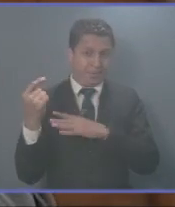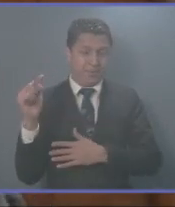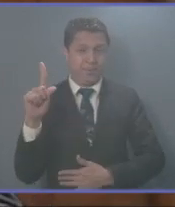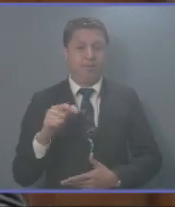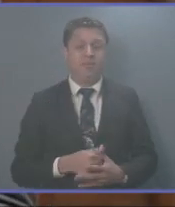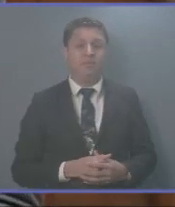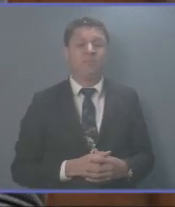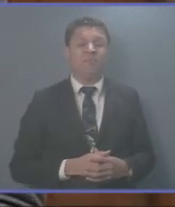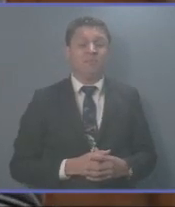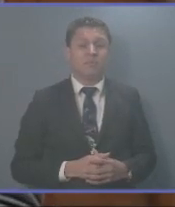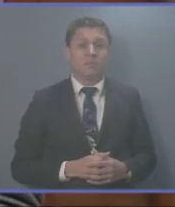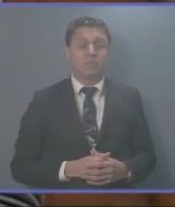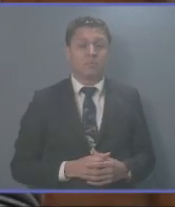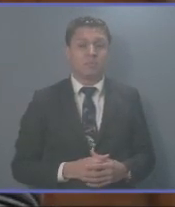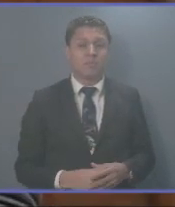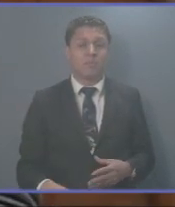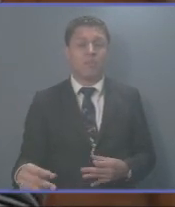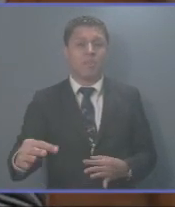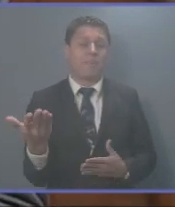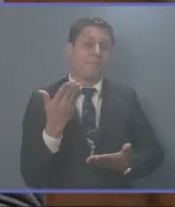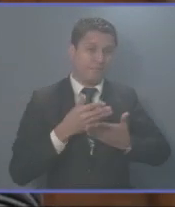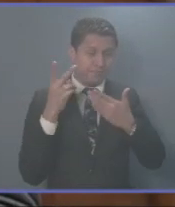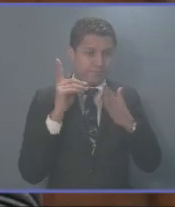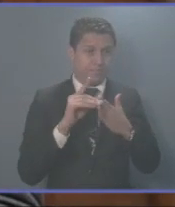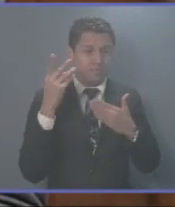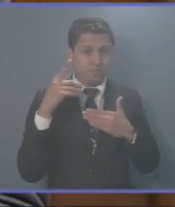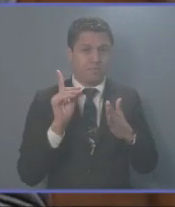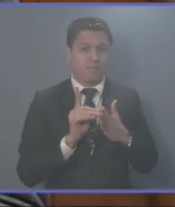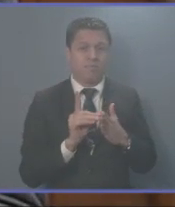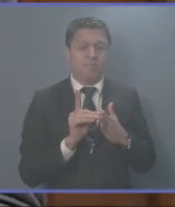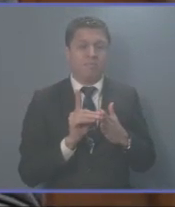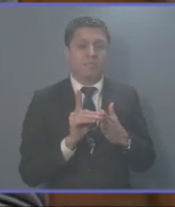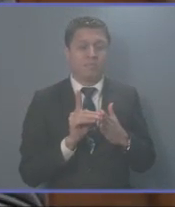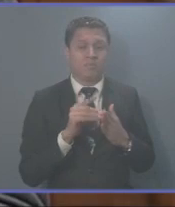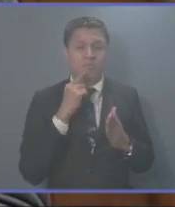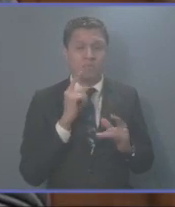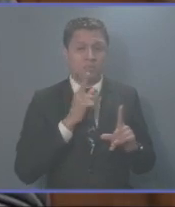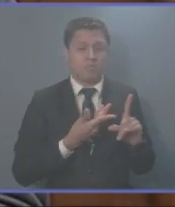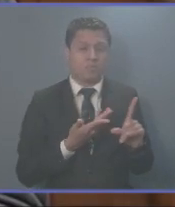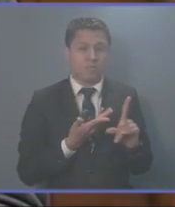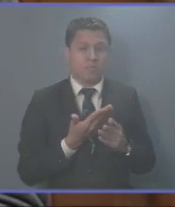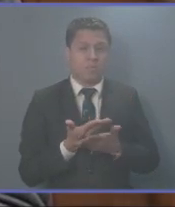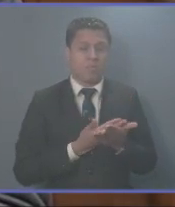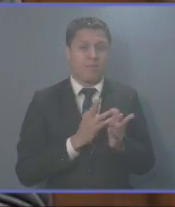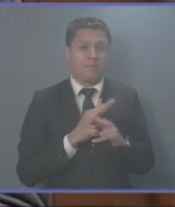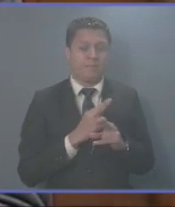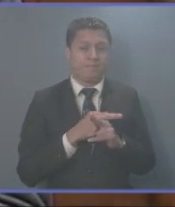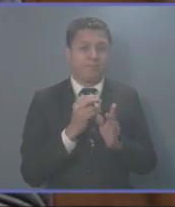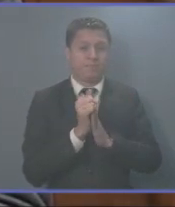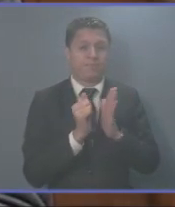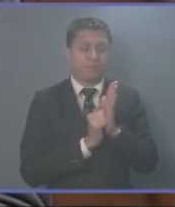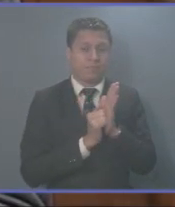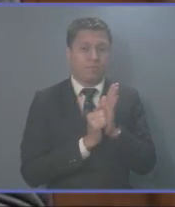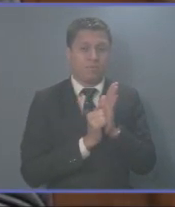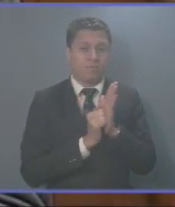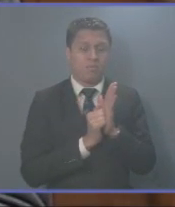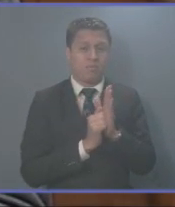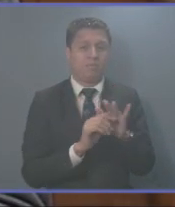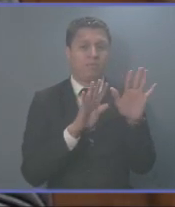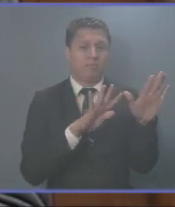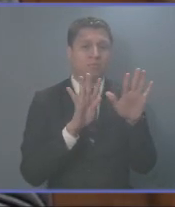1114-7-2019-1, que contiene iniciativa de varios diputados en el sentido se reformen los artículos